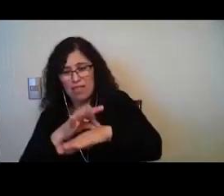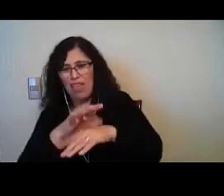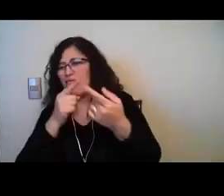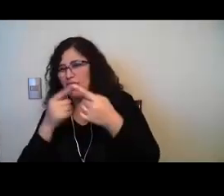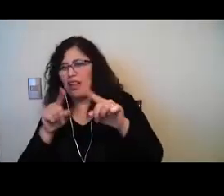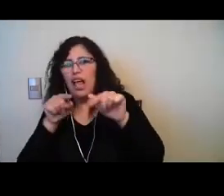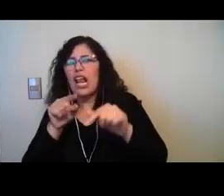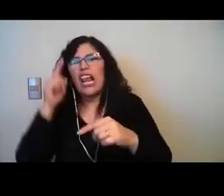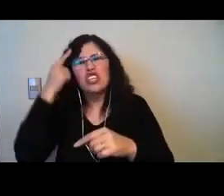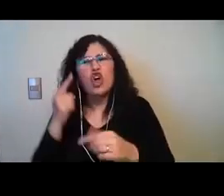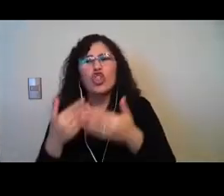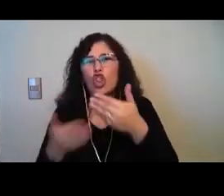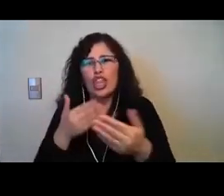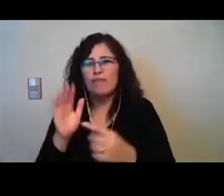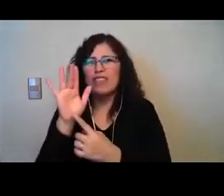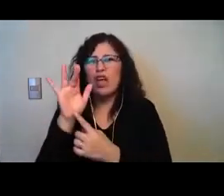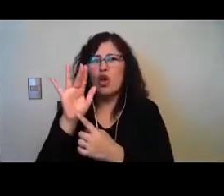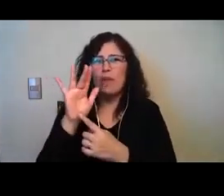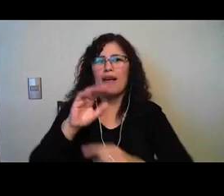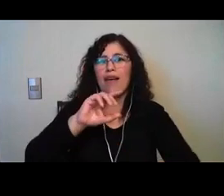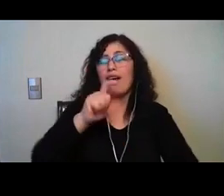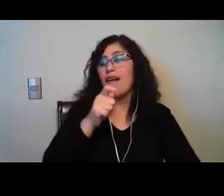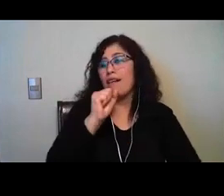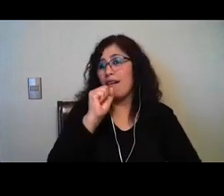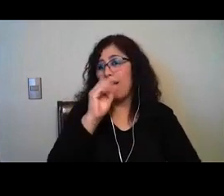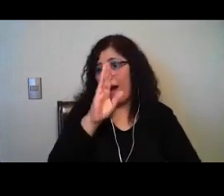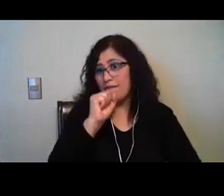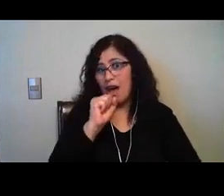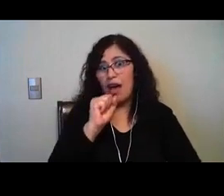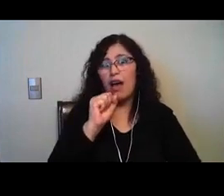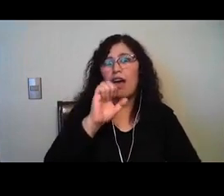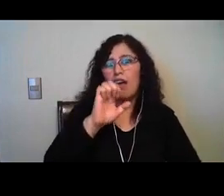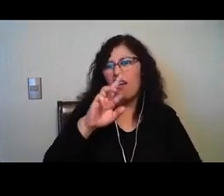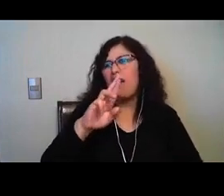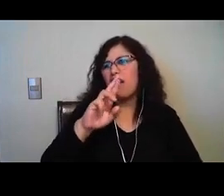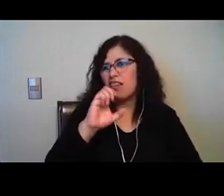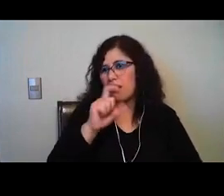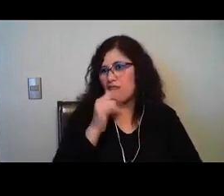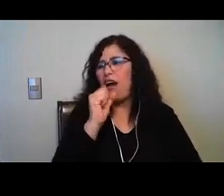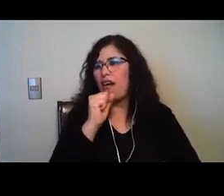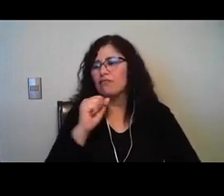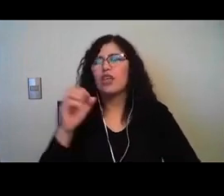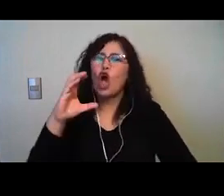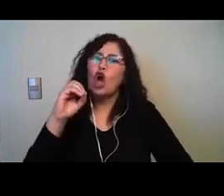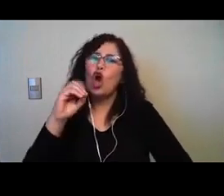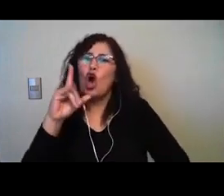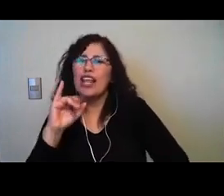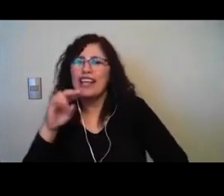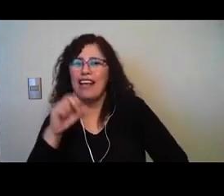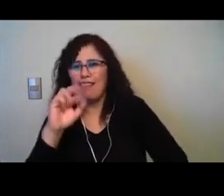lesión específica de neurona GABAérgica y colinérgica en núcleo caudado y putamen. Les traje esto,